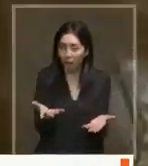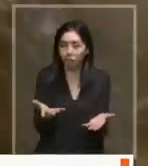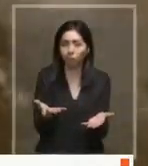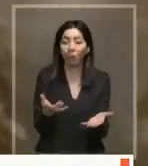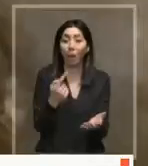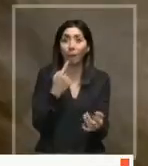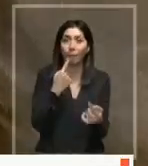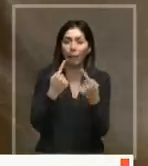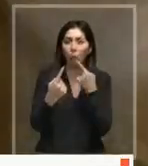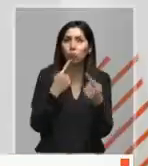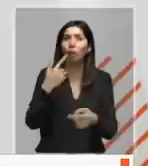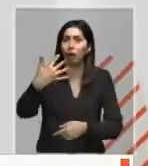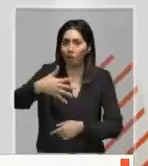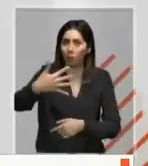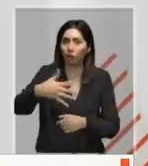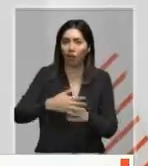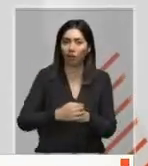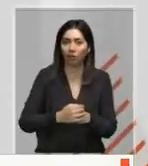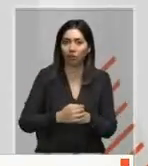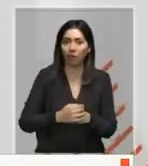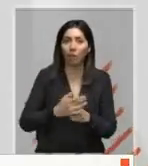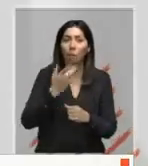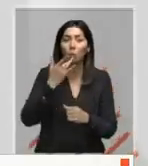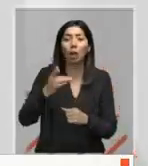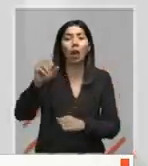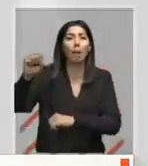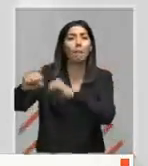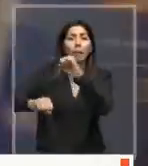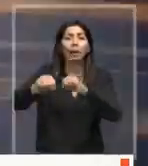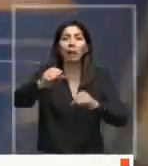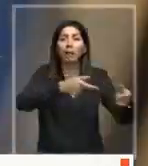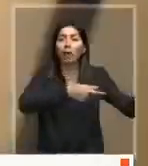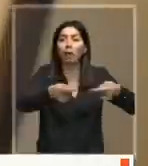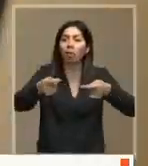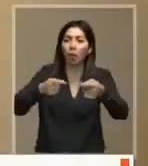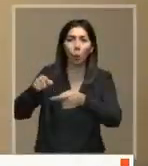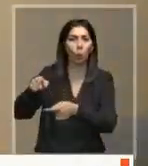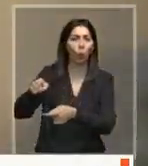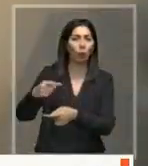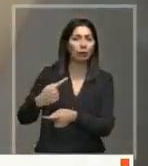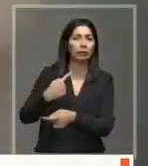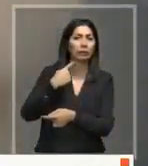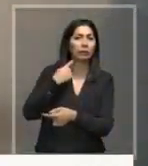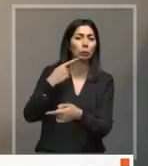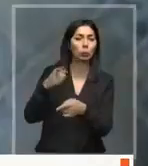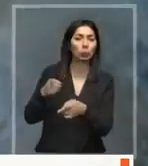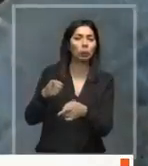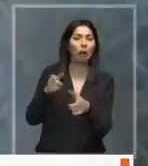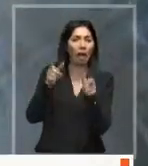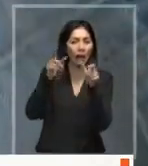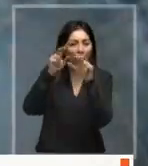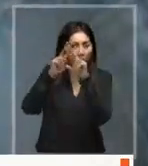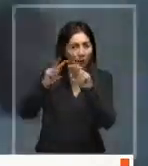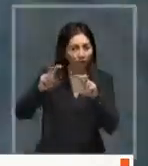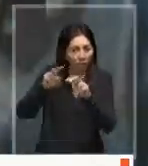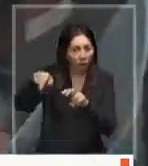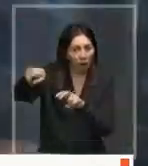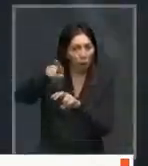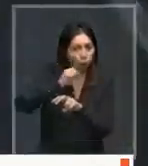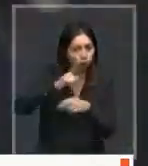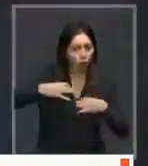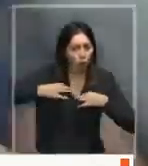toman relevancia cuando parte del mercado del retail en Chile está siendo duramente cuestionado por vender prendas